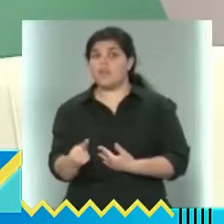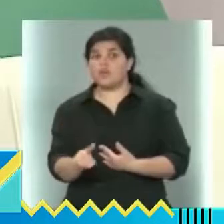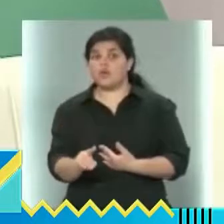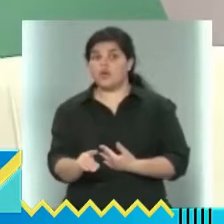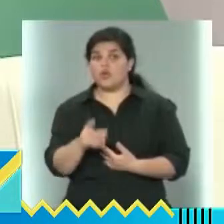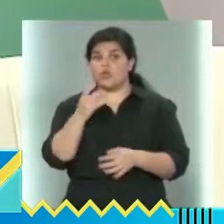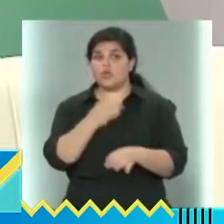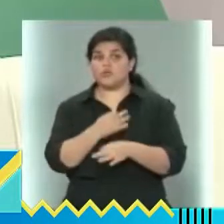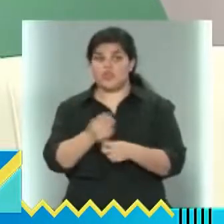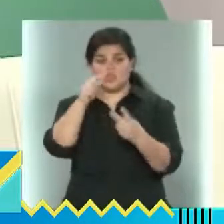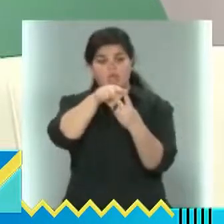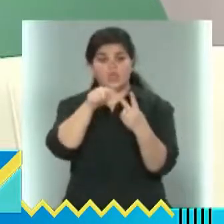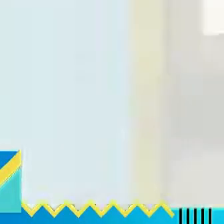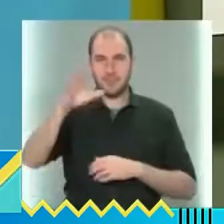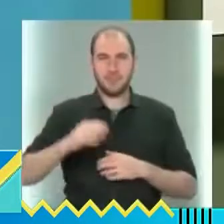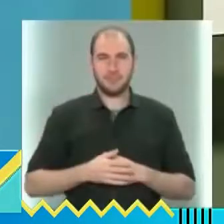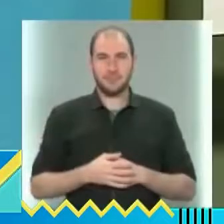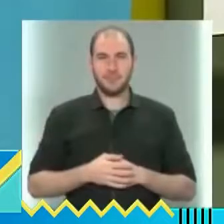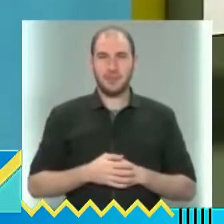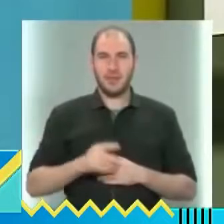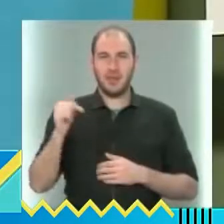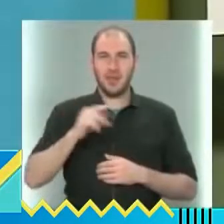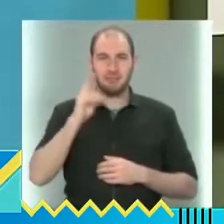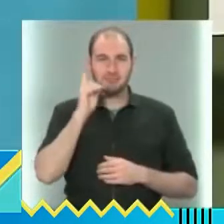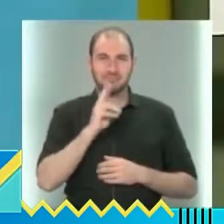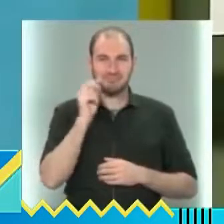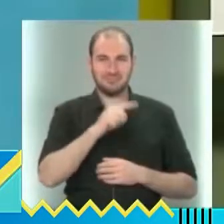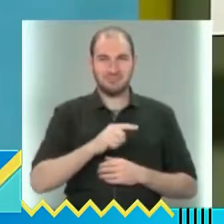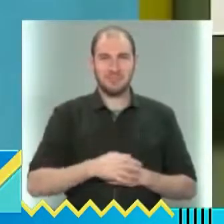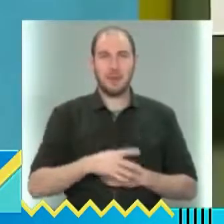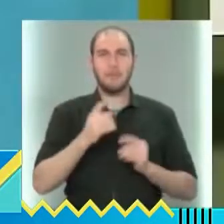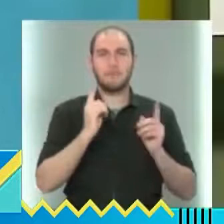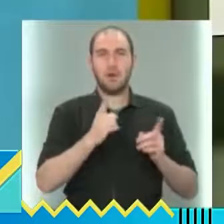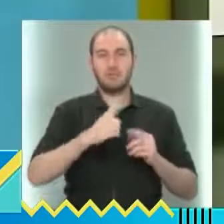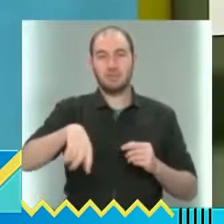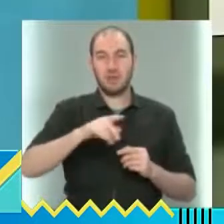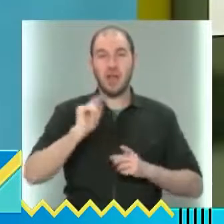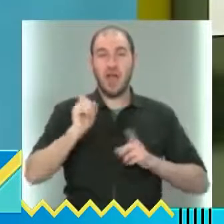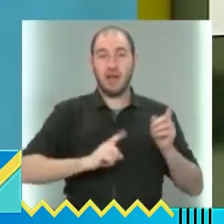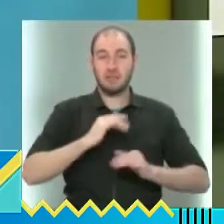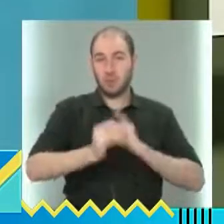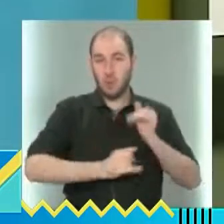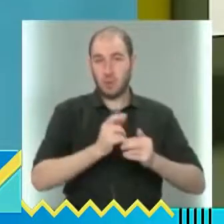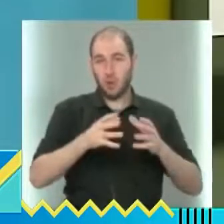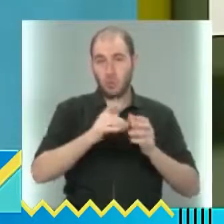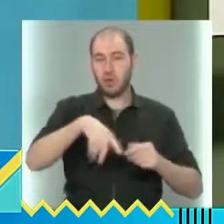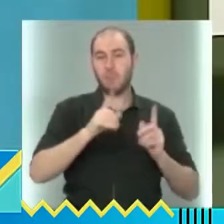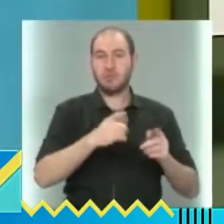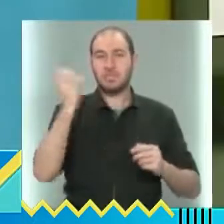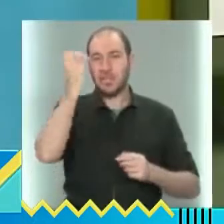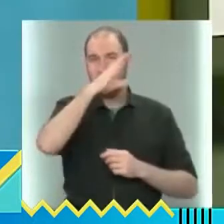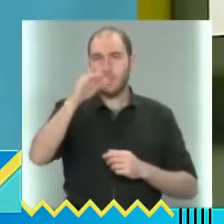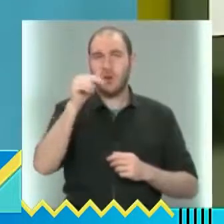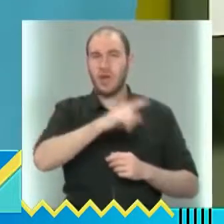docentes ese jardín tiene que funcionar. Tiene que funcionar. Lo veíamos ahí, ¿no? Los docentes, y a veces se le habla de ellos, de los docentes rurales,